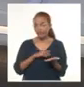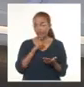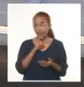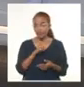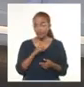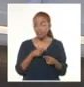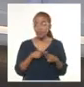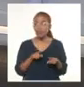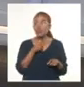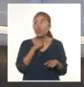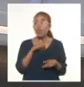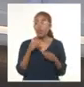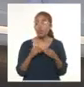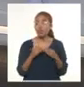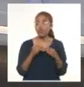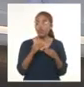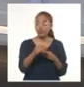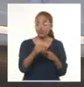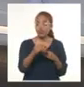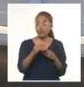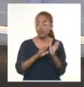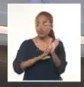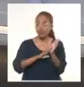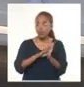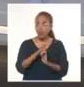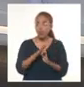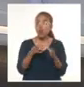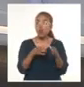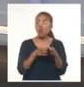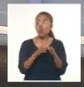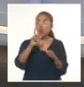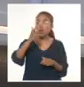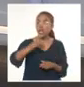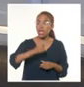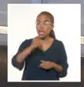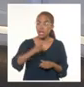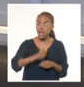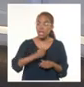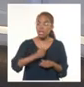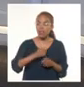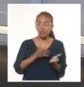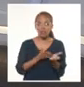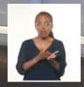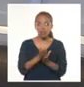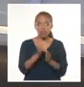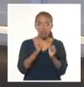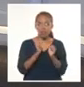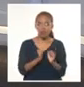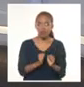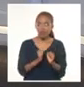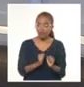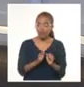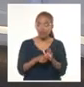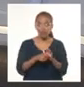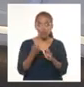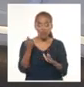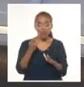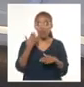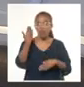alcance, hay que decir que el entramado de leyes que codifican el bloqueo se mantienen intacto, vigente completamente el bloqueo.